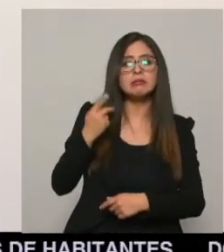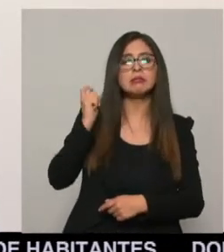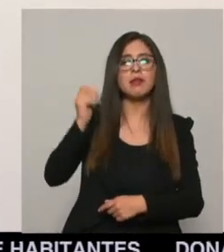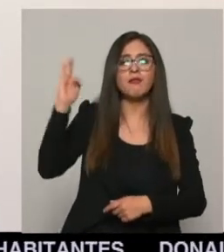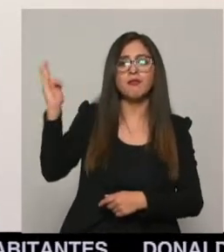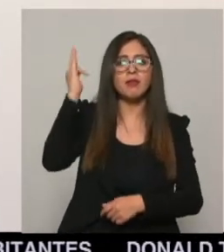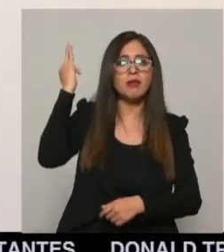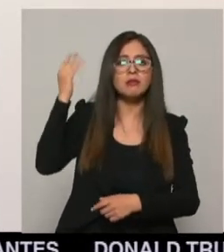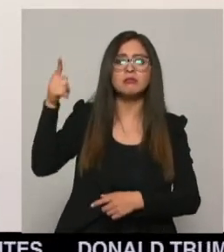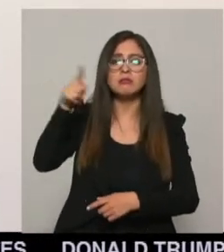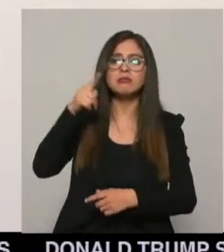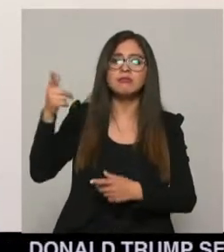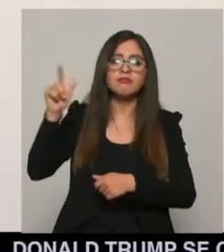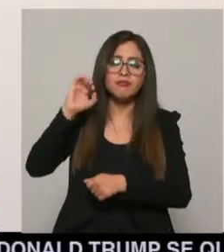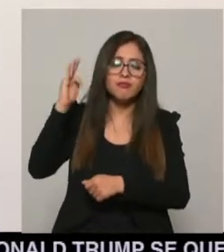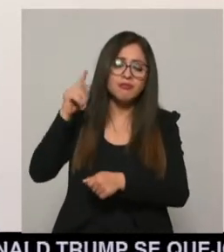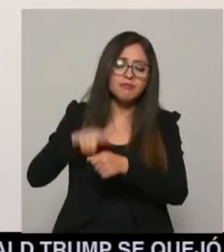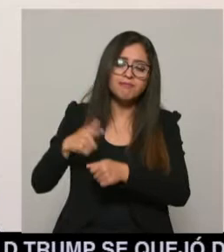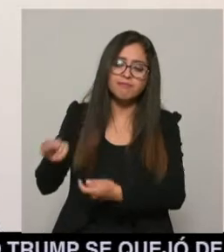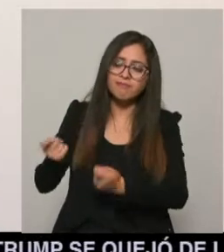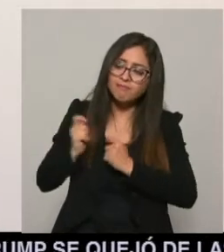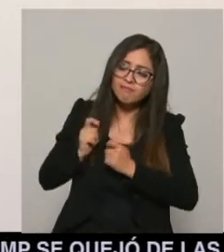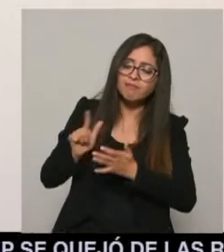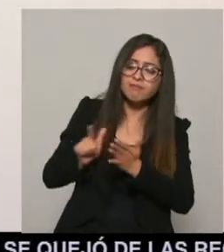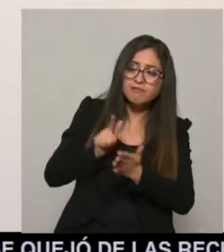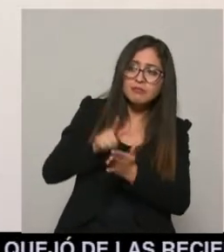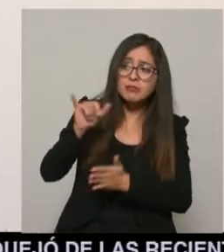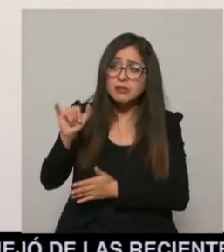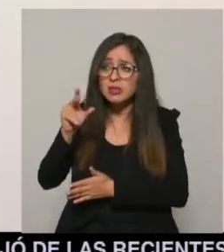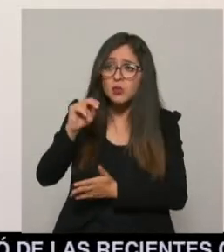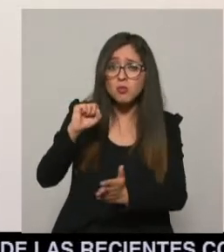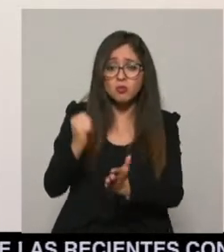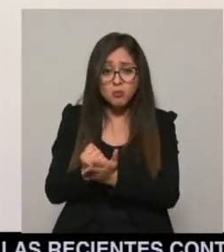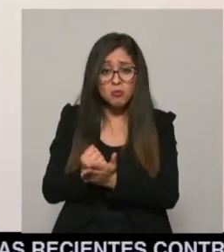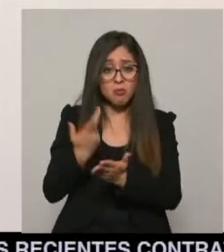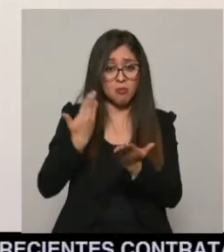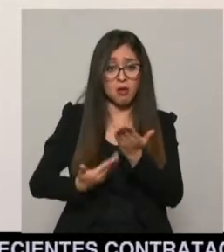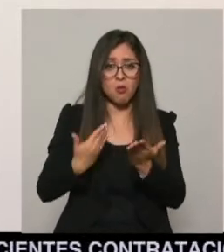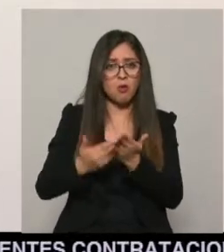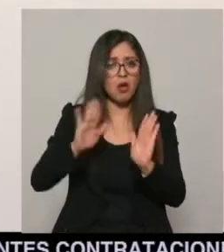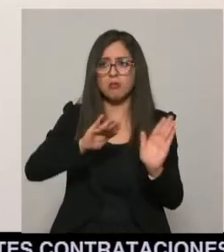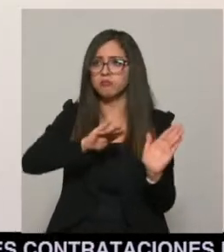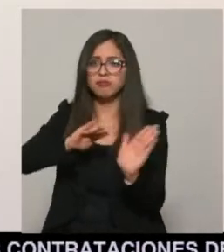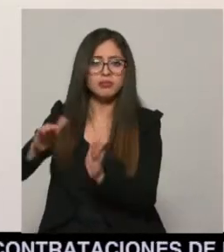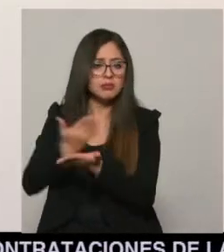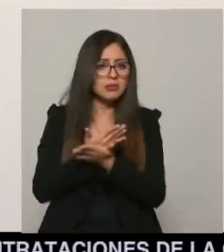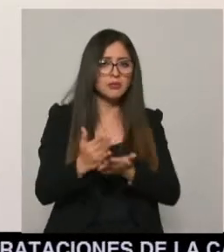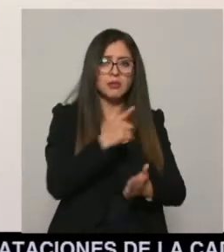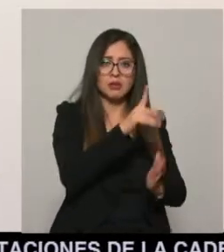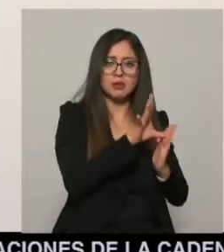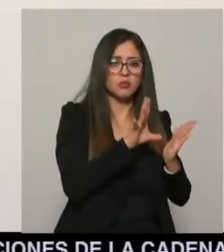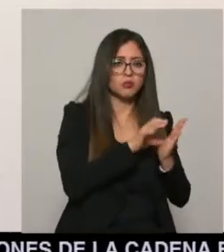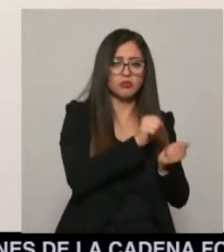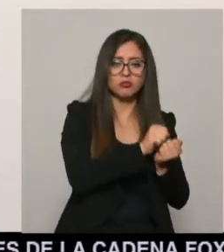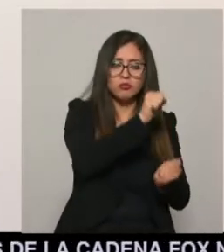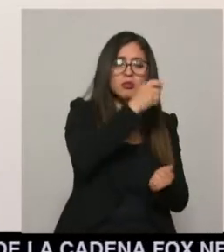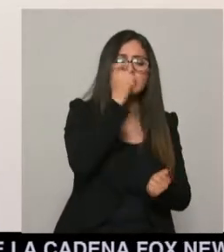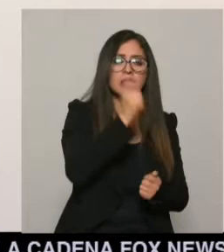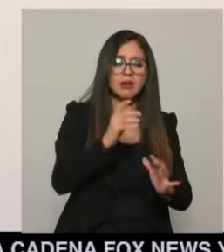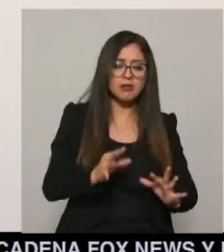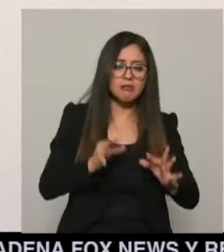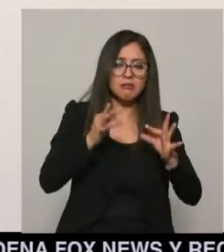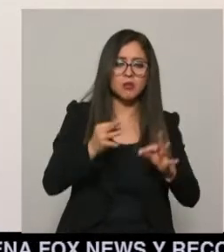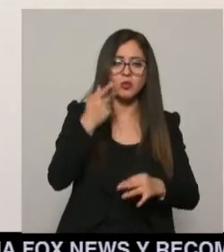depender de la Federación para determinar nuestras leyes. Nosotros estamos impulsando toda una serie de acciones que garanticen los derechos progresivos.